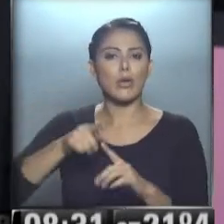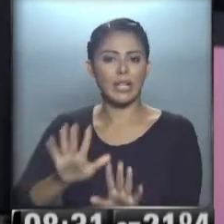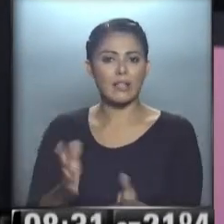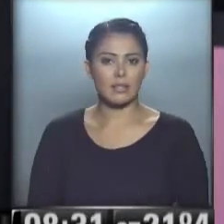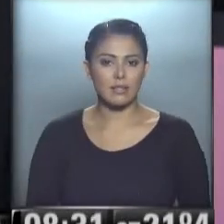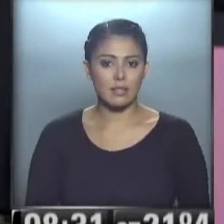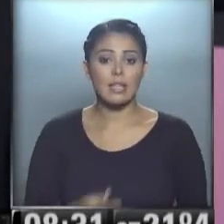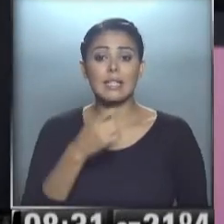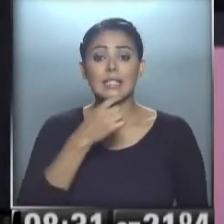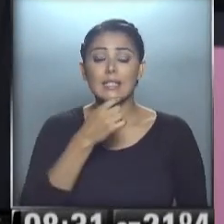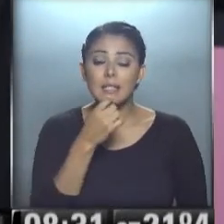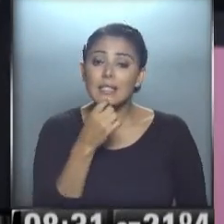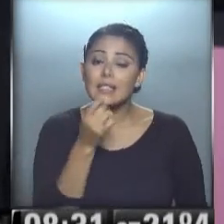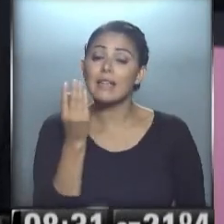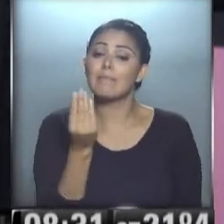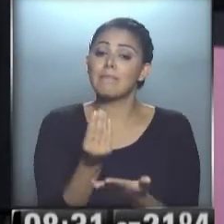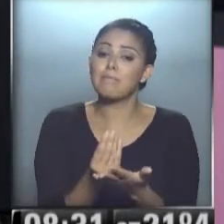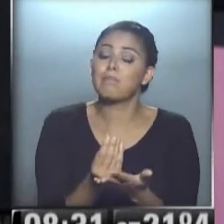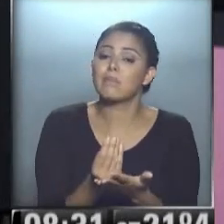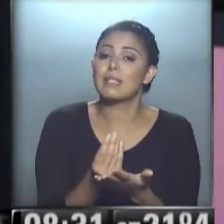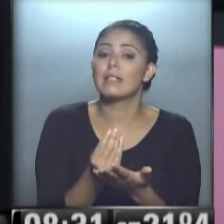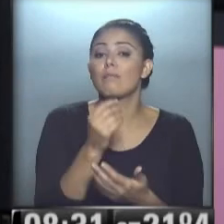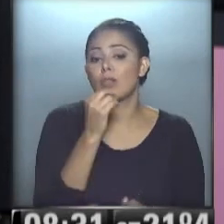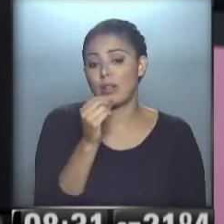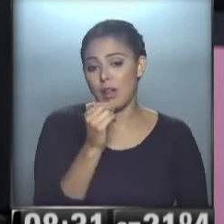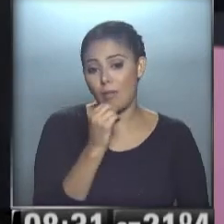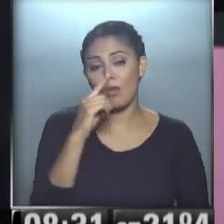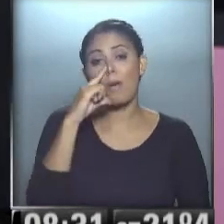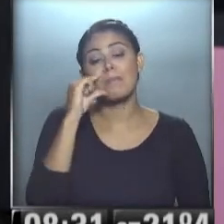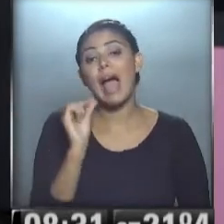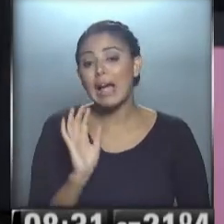los que cumplen funciones administrativas como el caso de mauricio macri